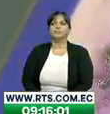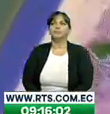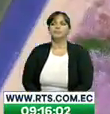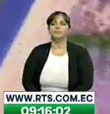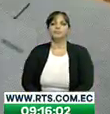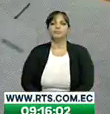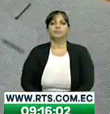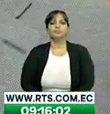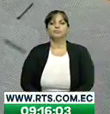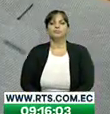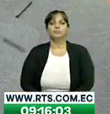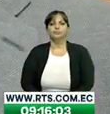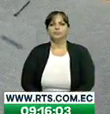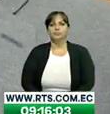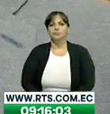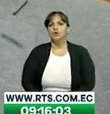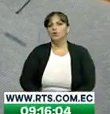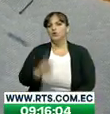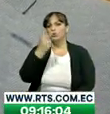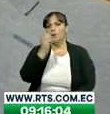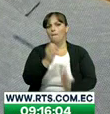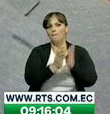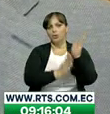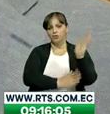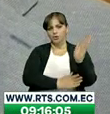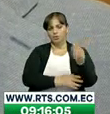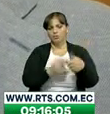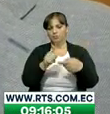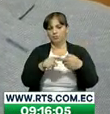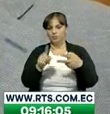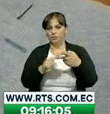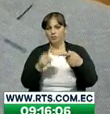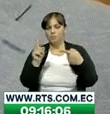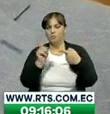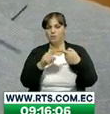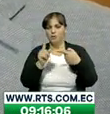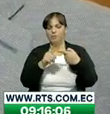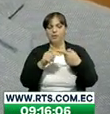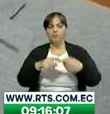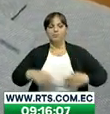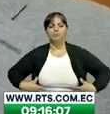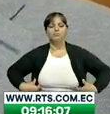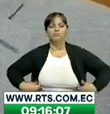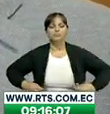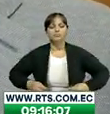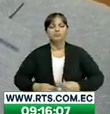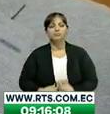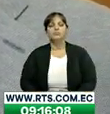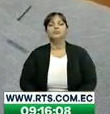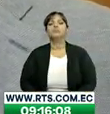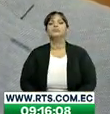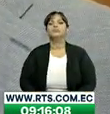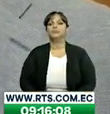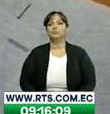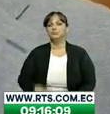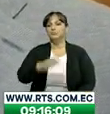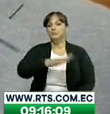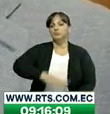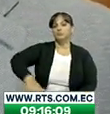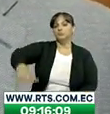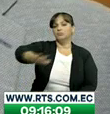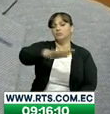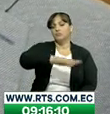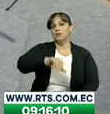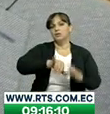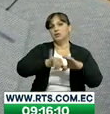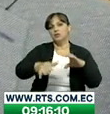estamos hablando de dos productos el primer proyecto el que va a resolver el problema de dotar de agua potable a todo el sector norte